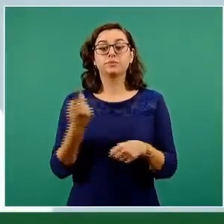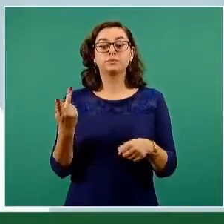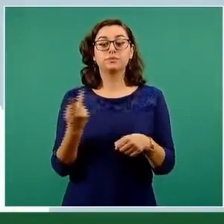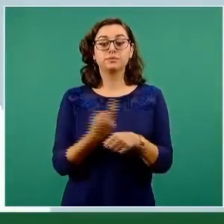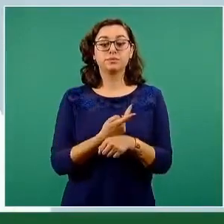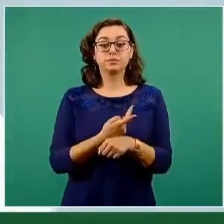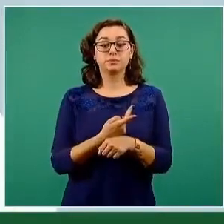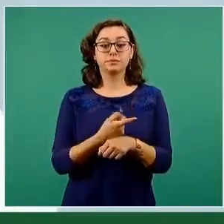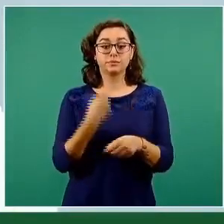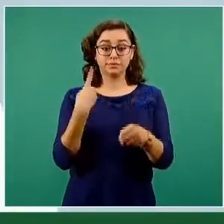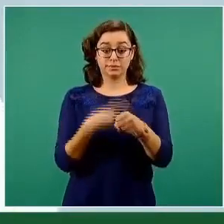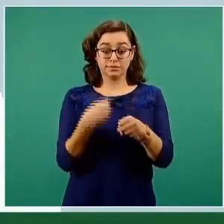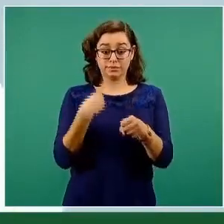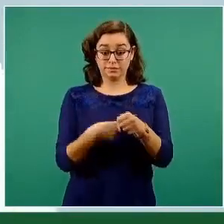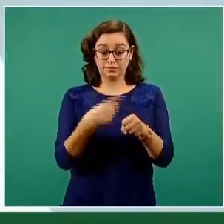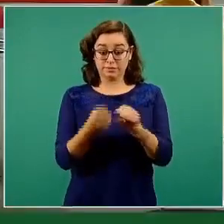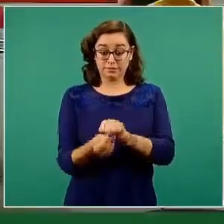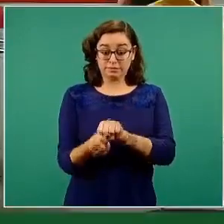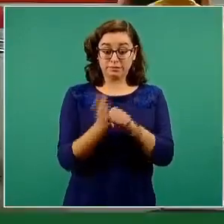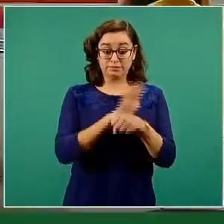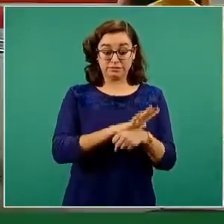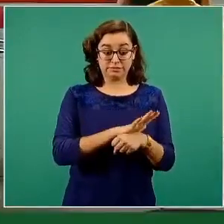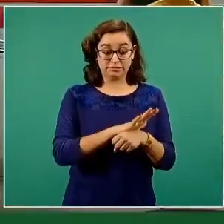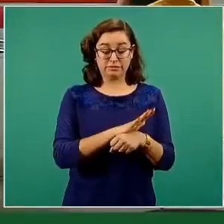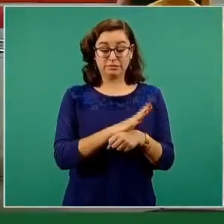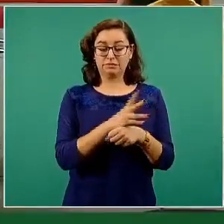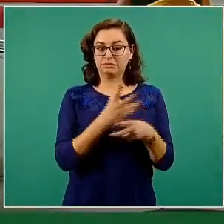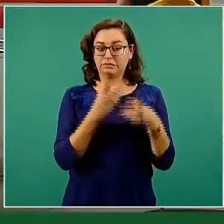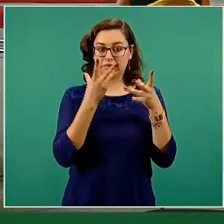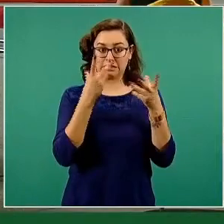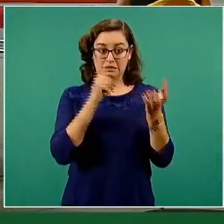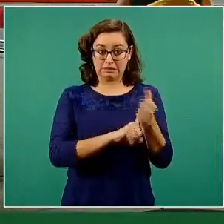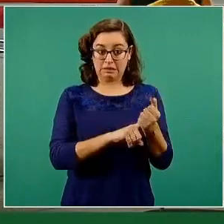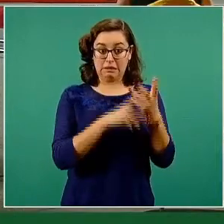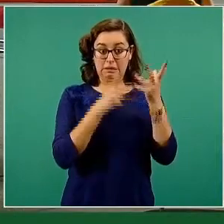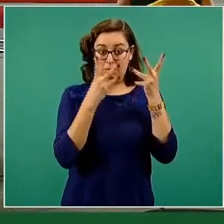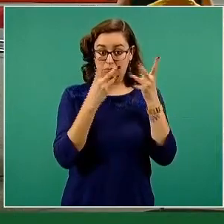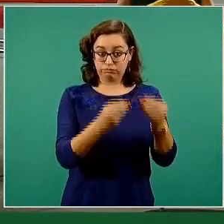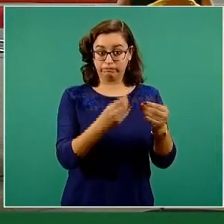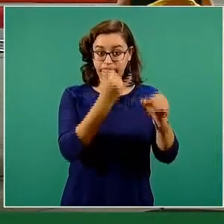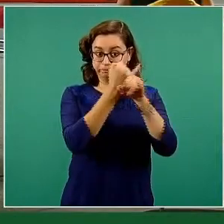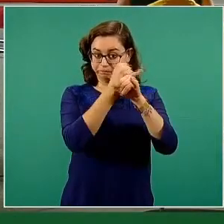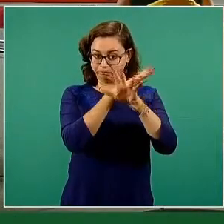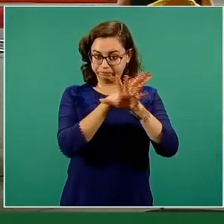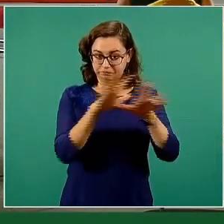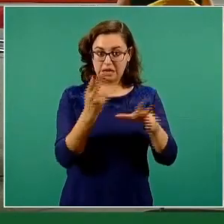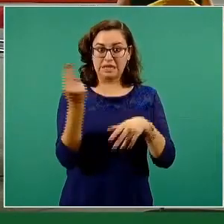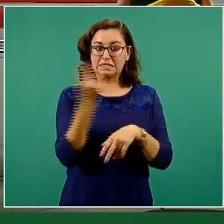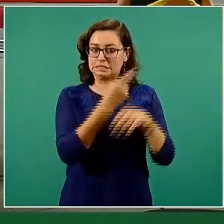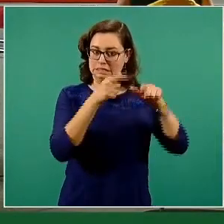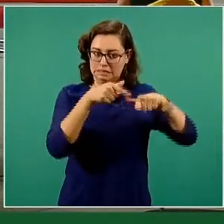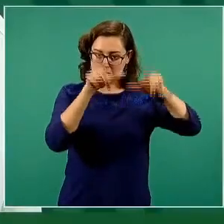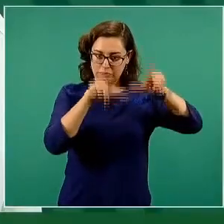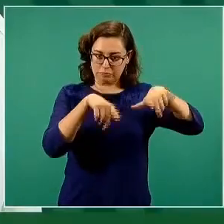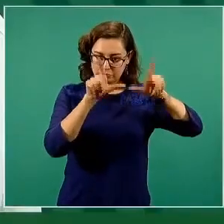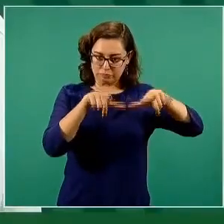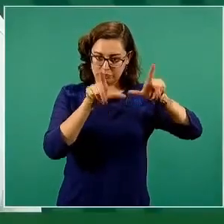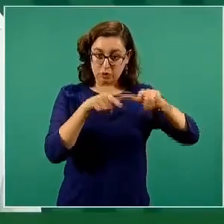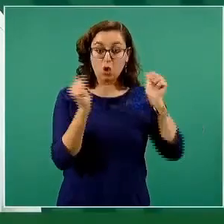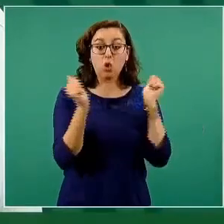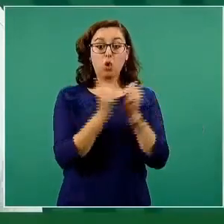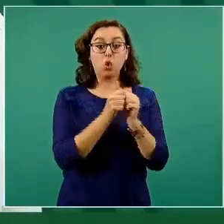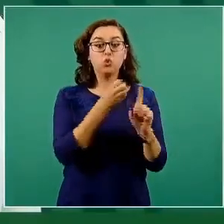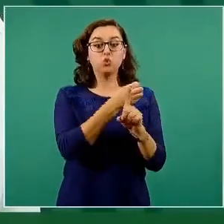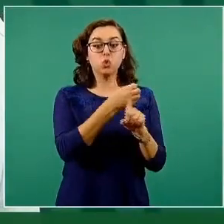ha generado muchísima información que necesita ser bien organizada. Y